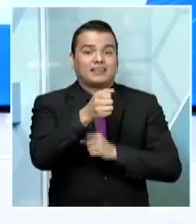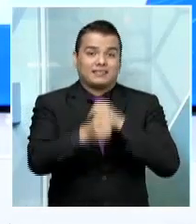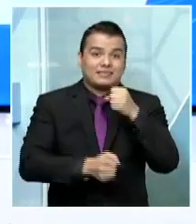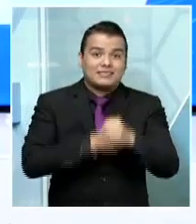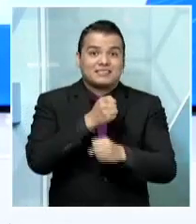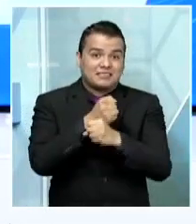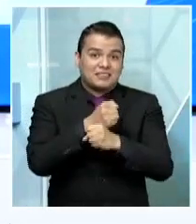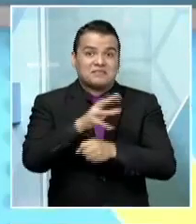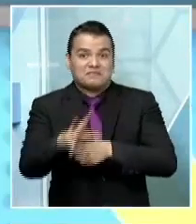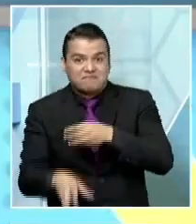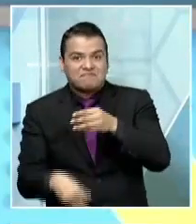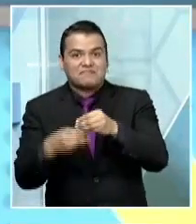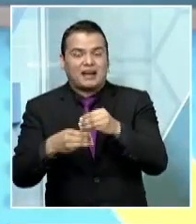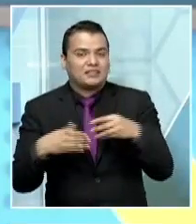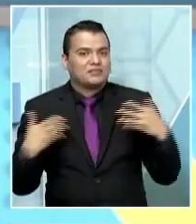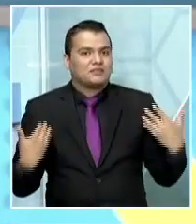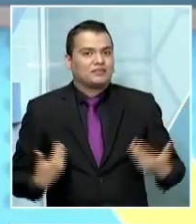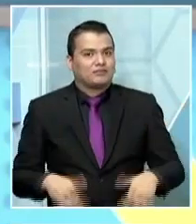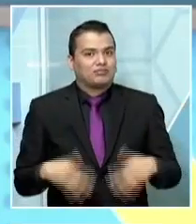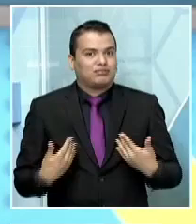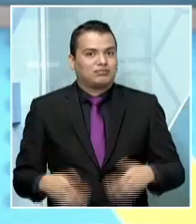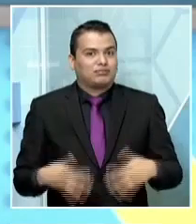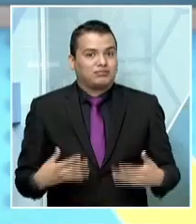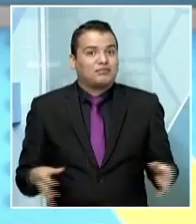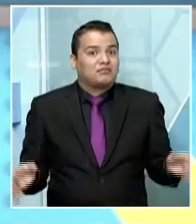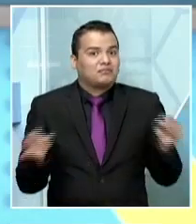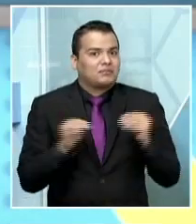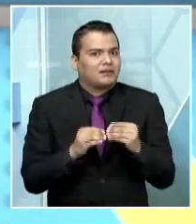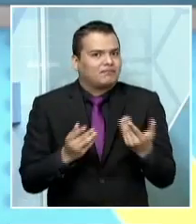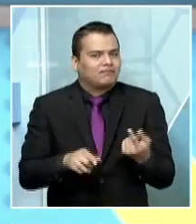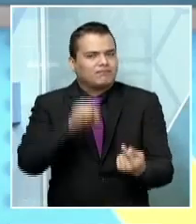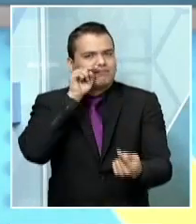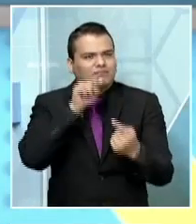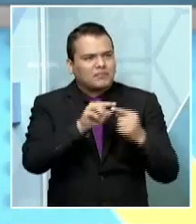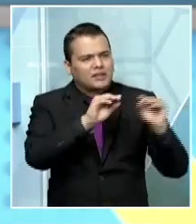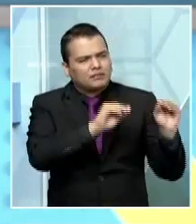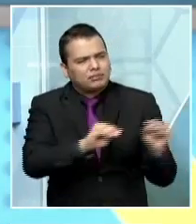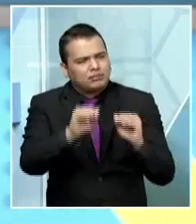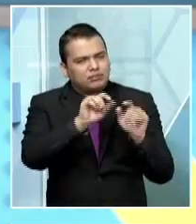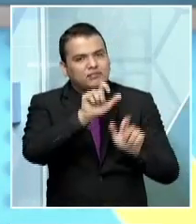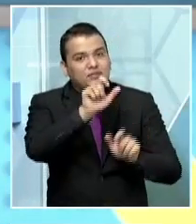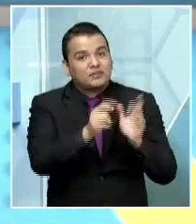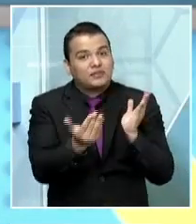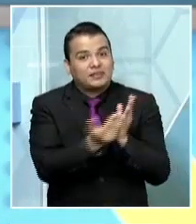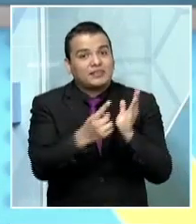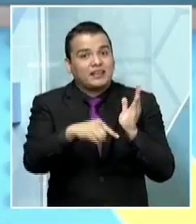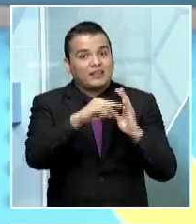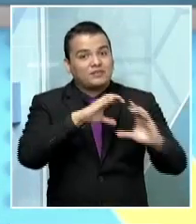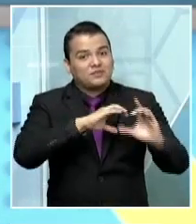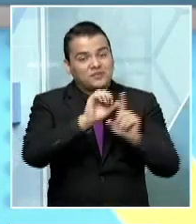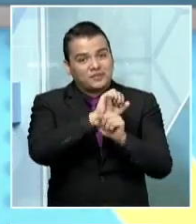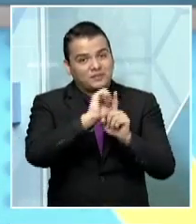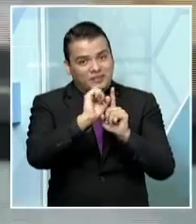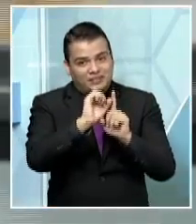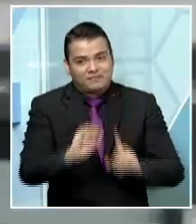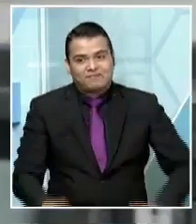del suroccidente colombiano, además de continuar con nuestra misión de formar mejores profesionales para la región y el